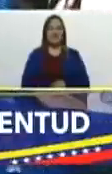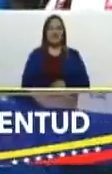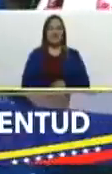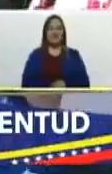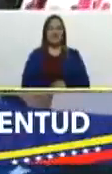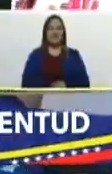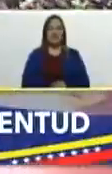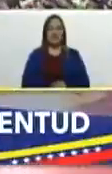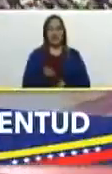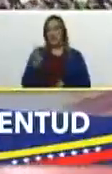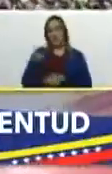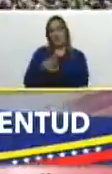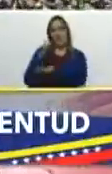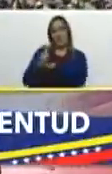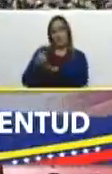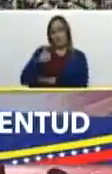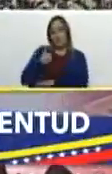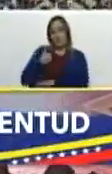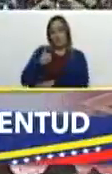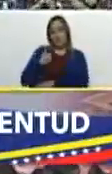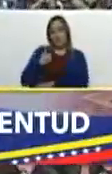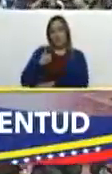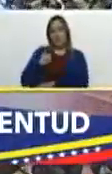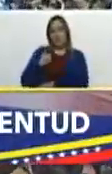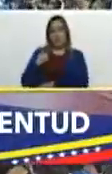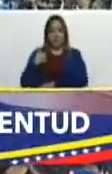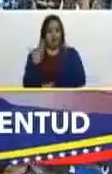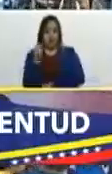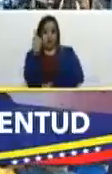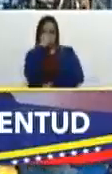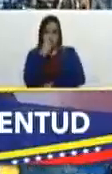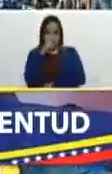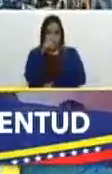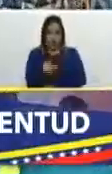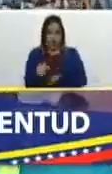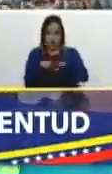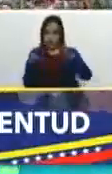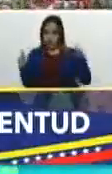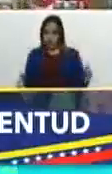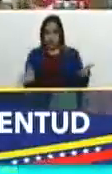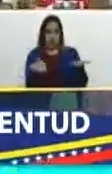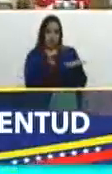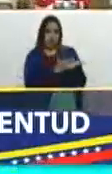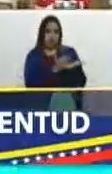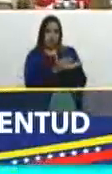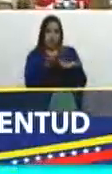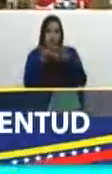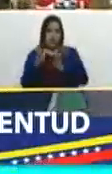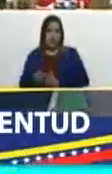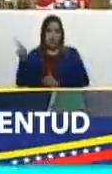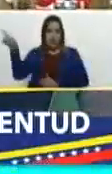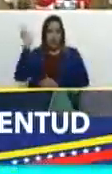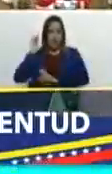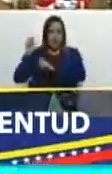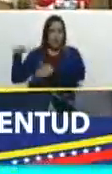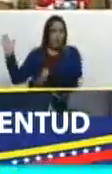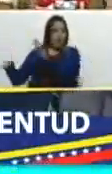No es culpa mía. Yo estoy muy seriecito aquí con mis documentos, estudiando, y esto empieza a tocar